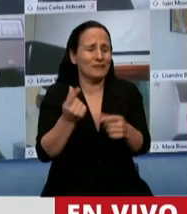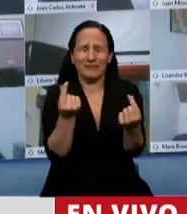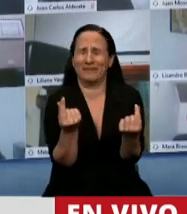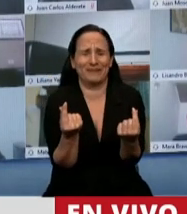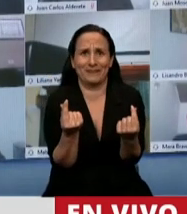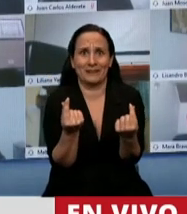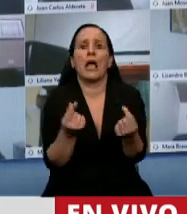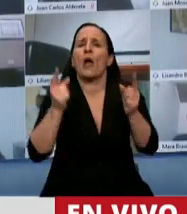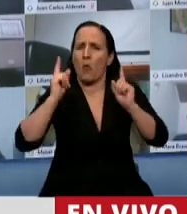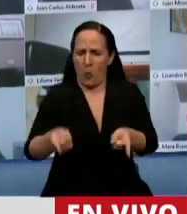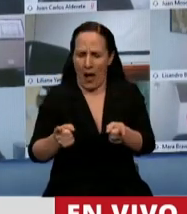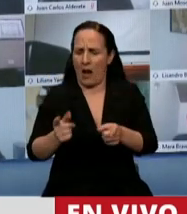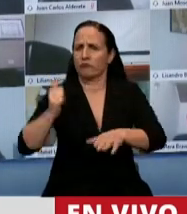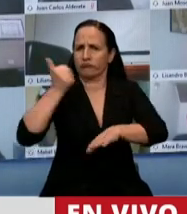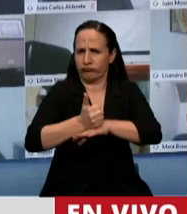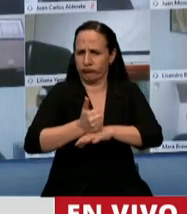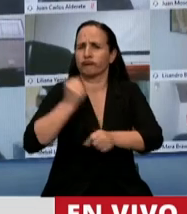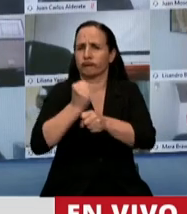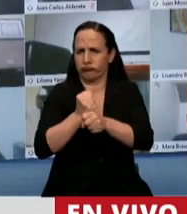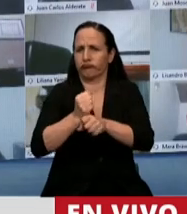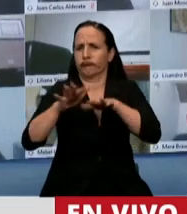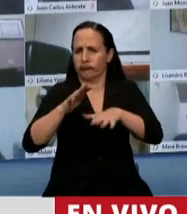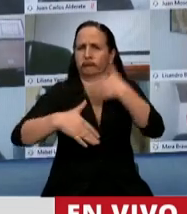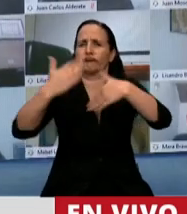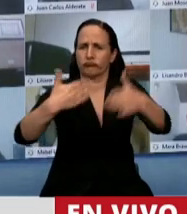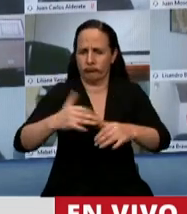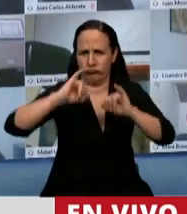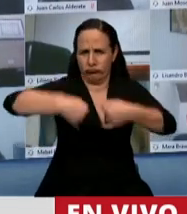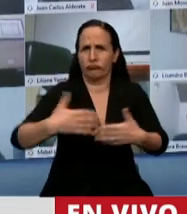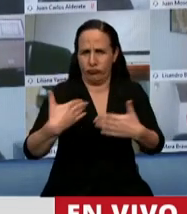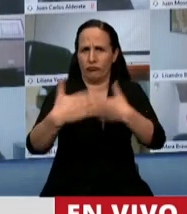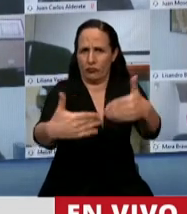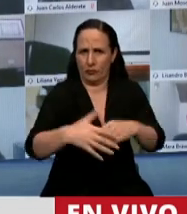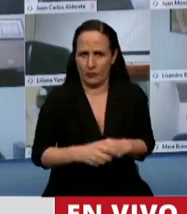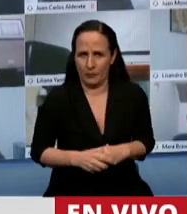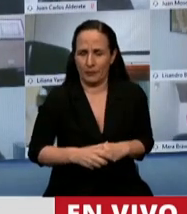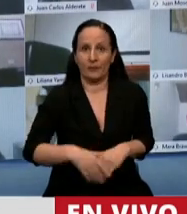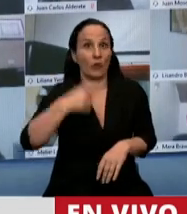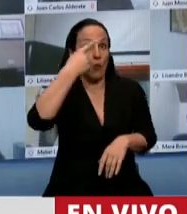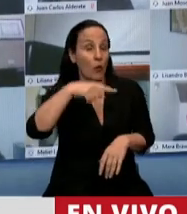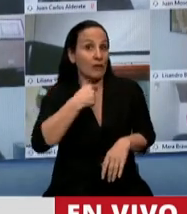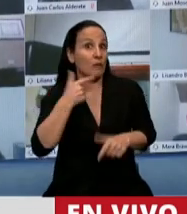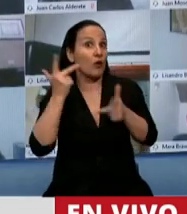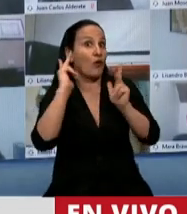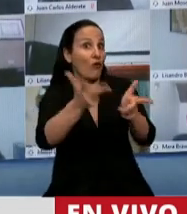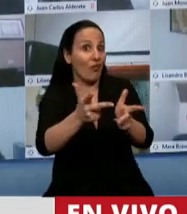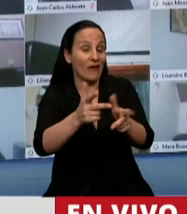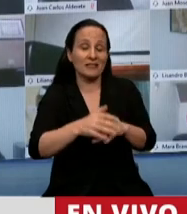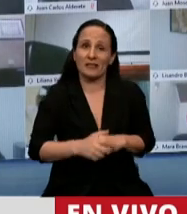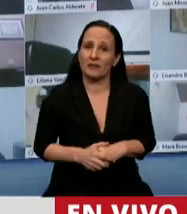a sostener todo lo que tenía que sostener. Y por último, quiero decirles, por